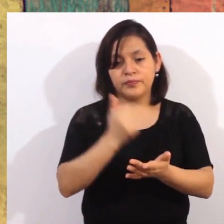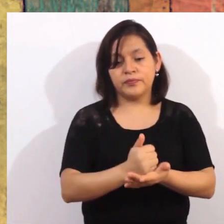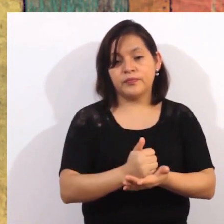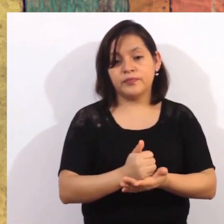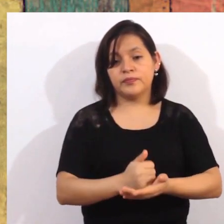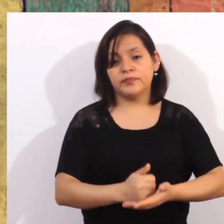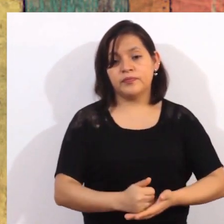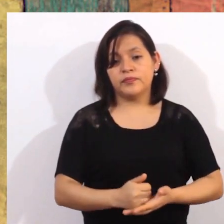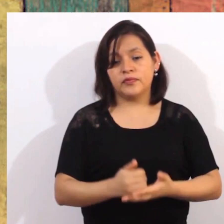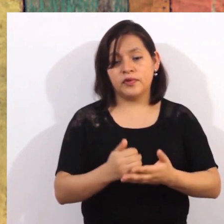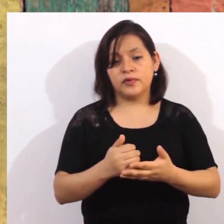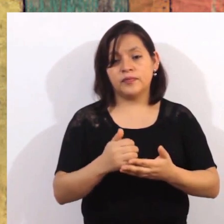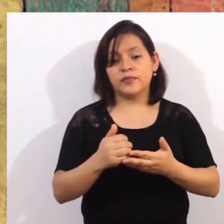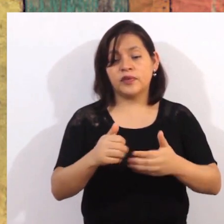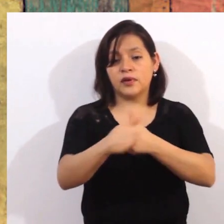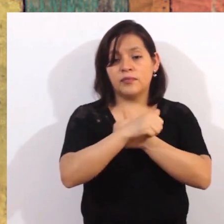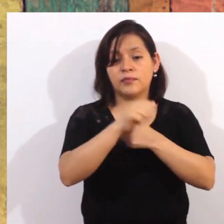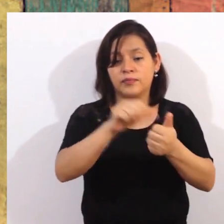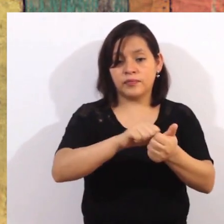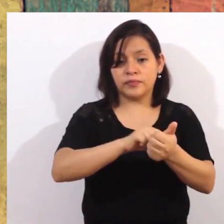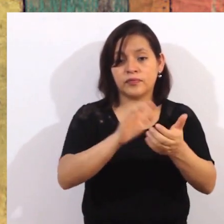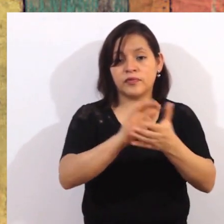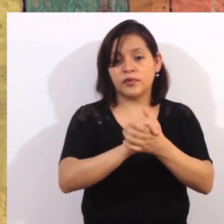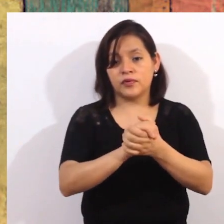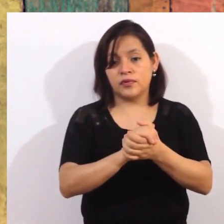Amén. Querido hermano y amigo,